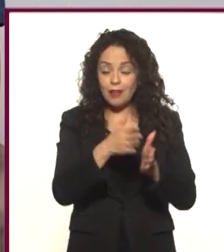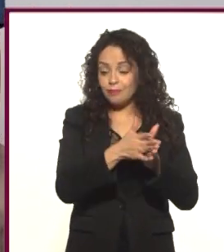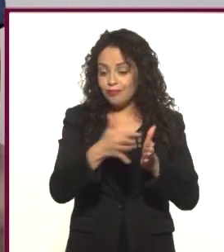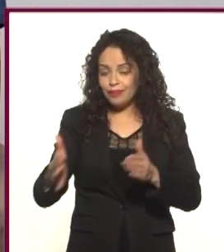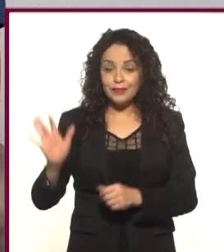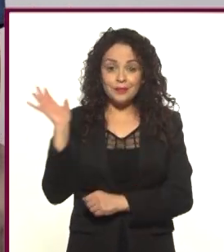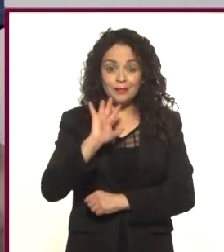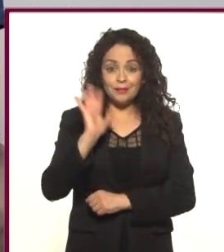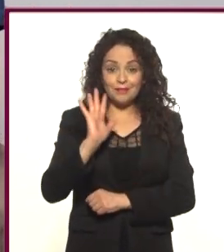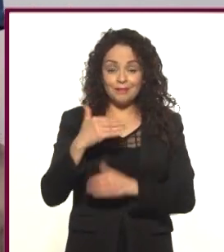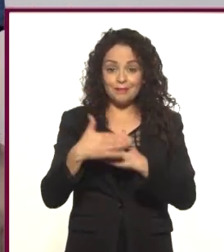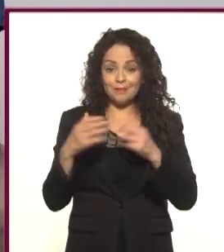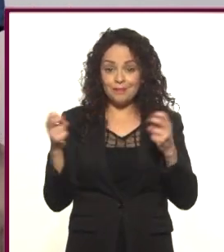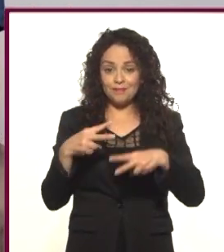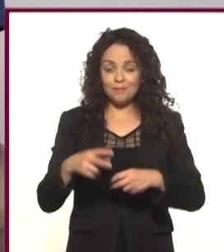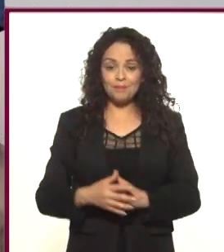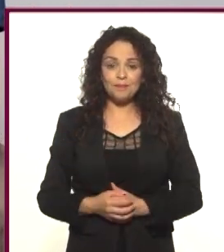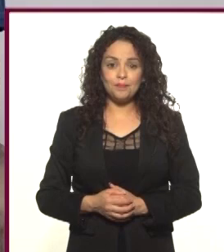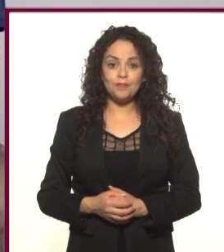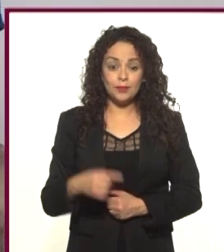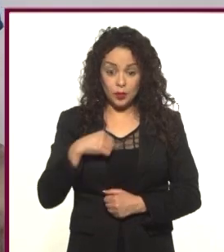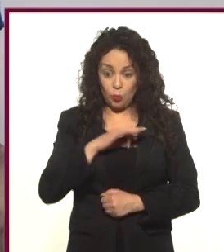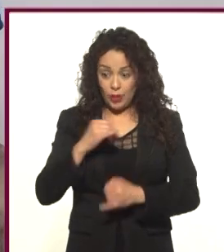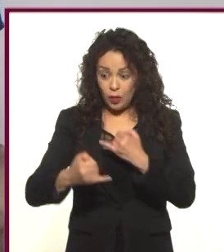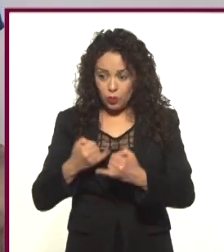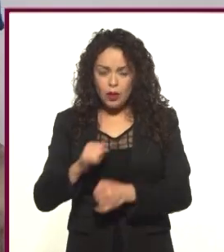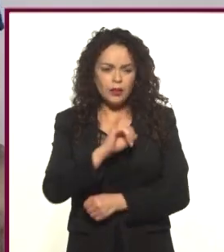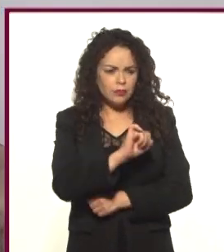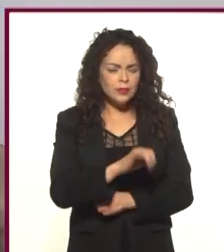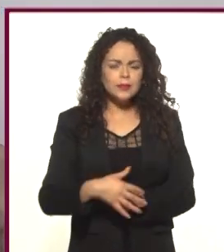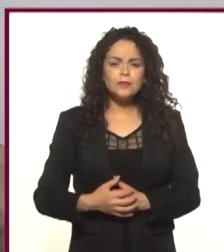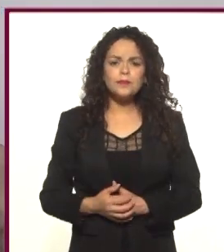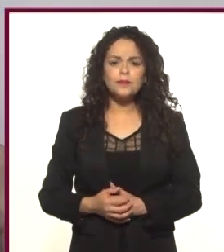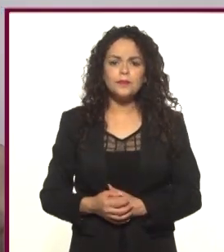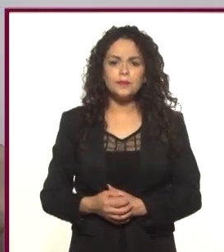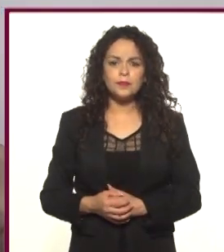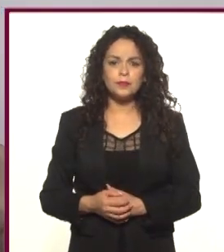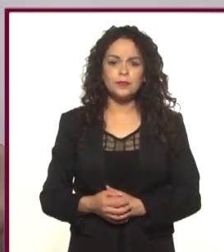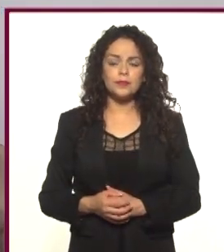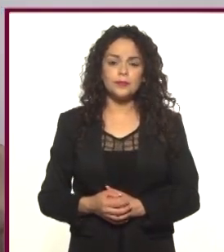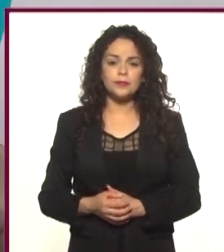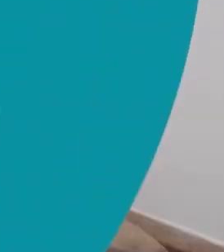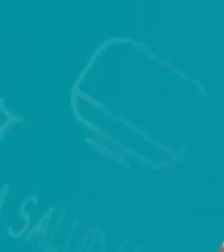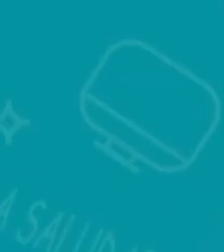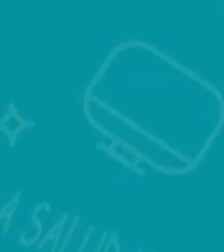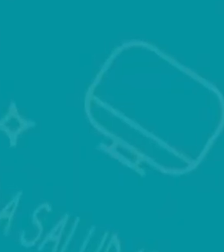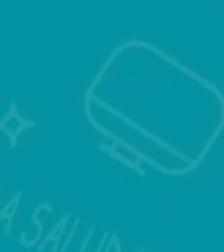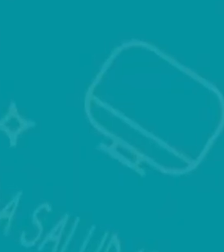Nos vemos luego. Bye. ¿Puedo jugar? ¿Sí? A ver.